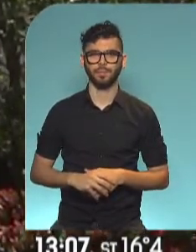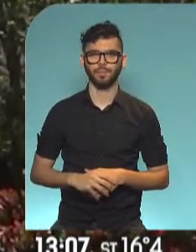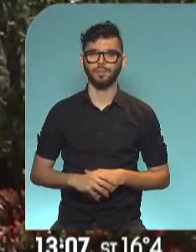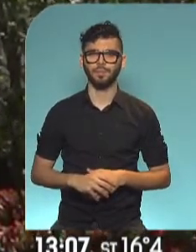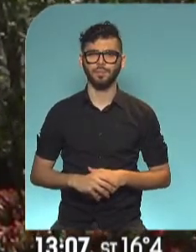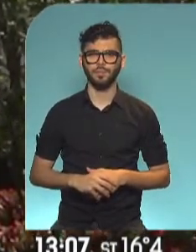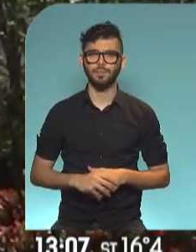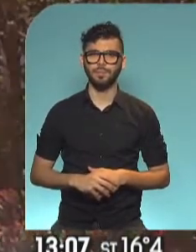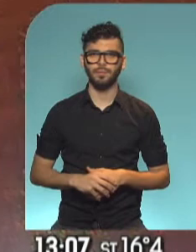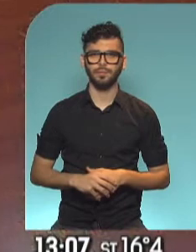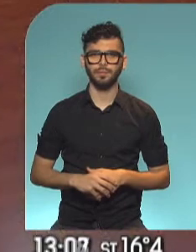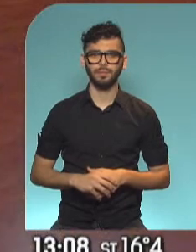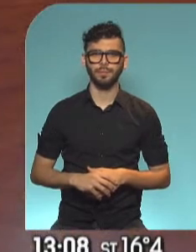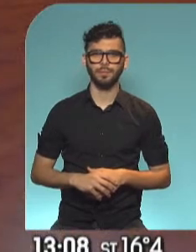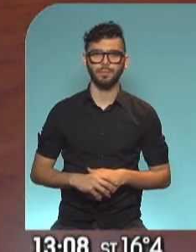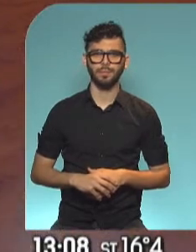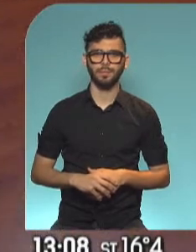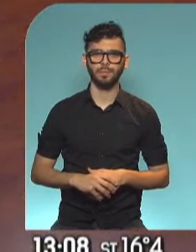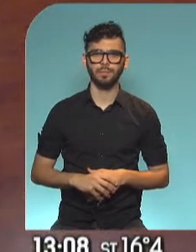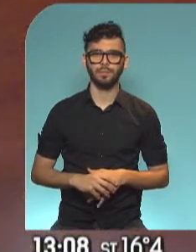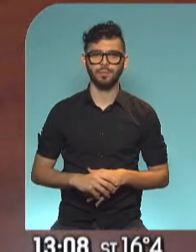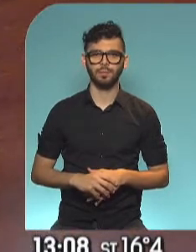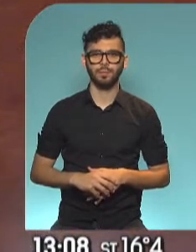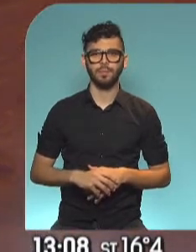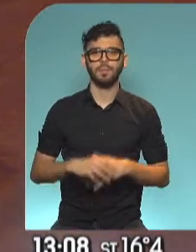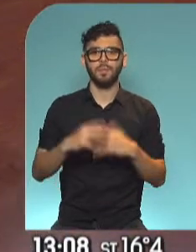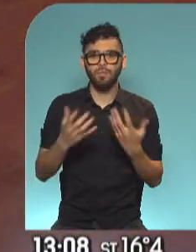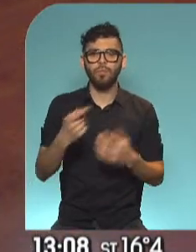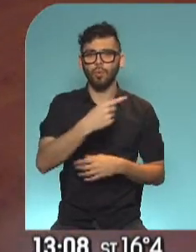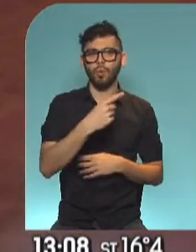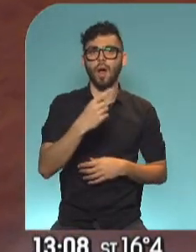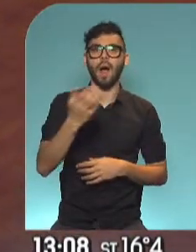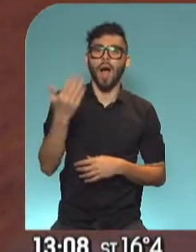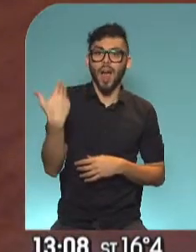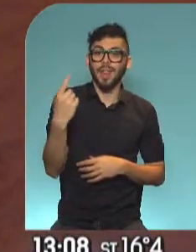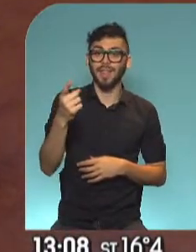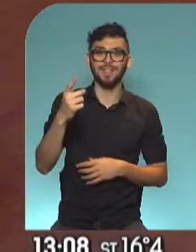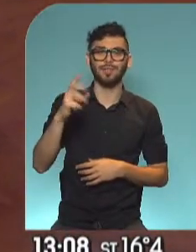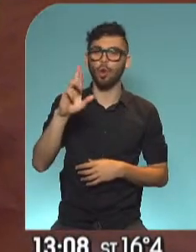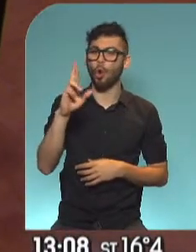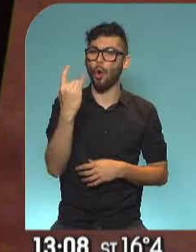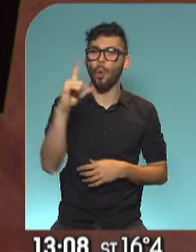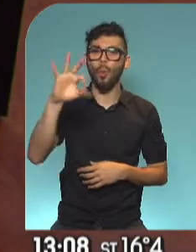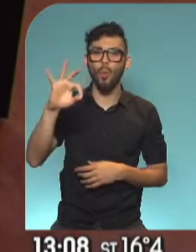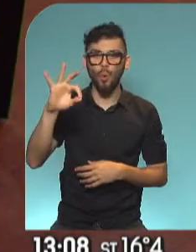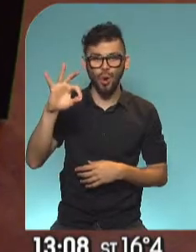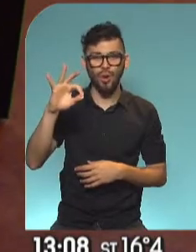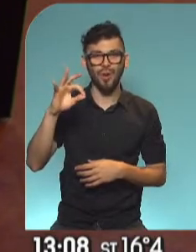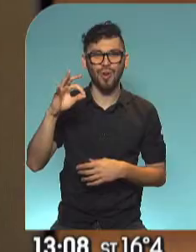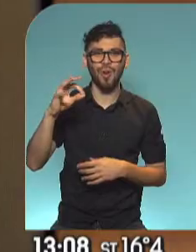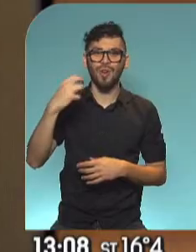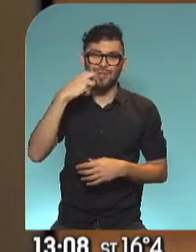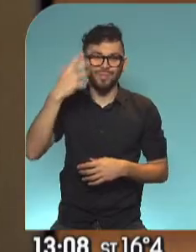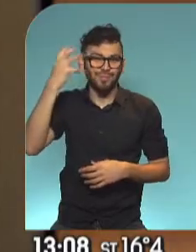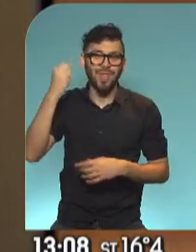Retomando lo que decía Rulo al principio, es muy decisivo cómo